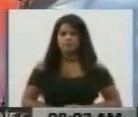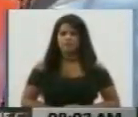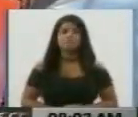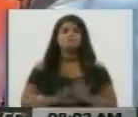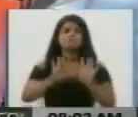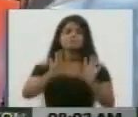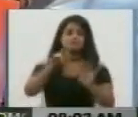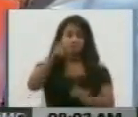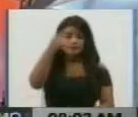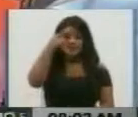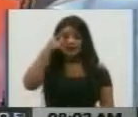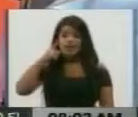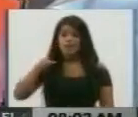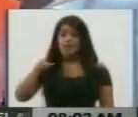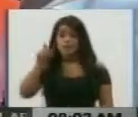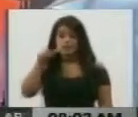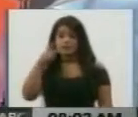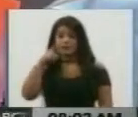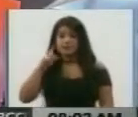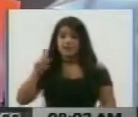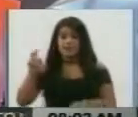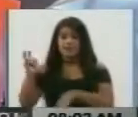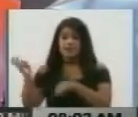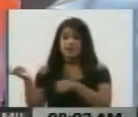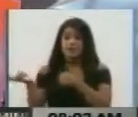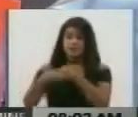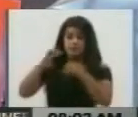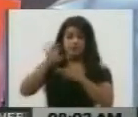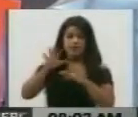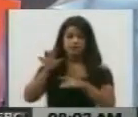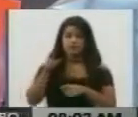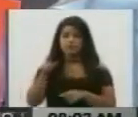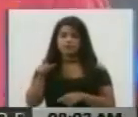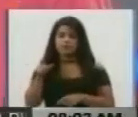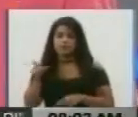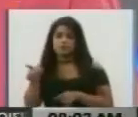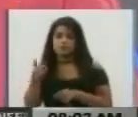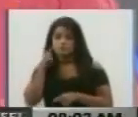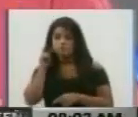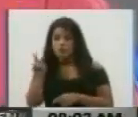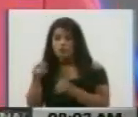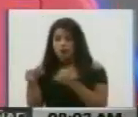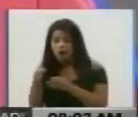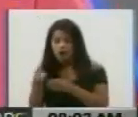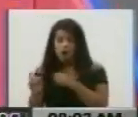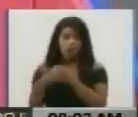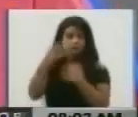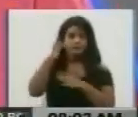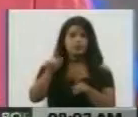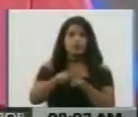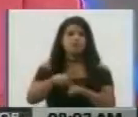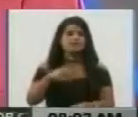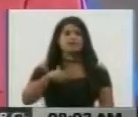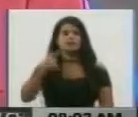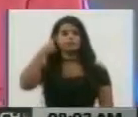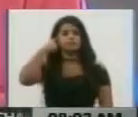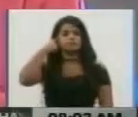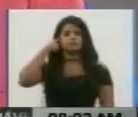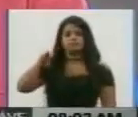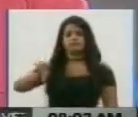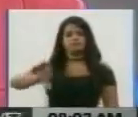culebra cuando ve un bejuco brinca, dice nuestro refrán popular. Y lo otro que dice también es que guerra avisada no mata soldado. Hay que estar preparado